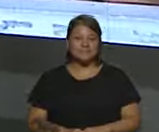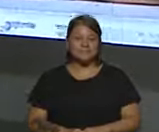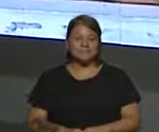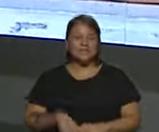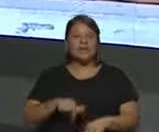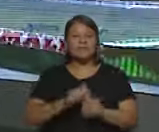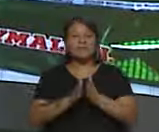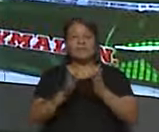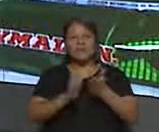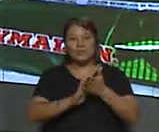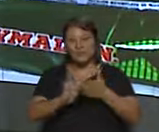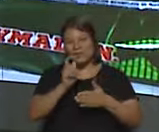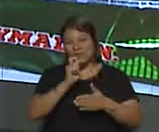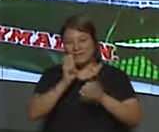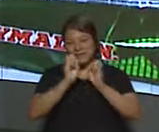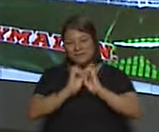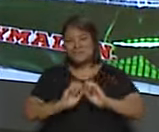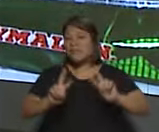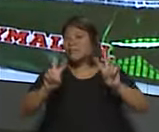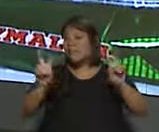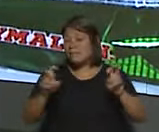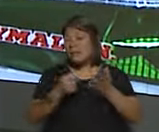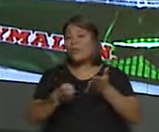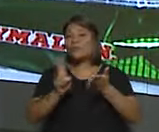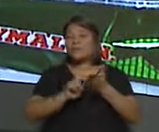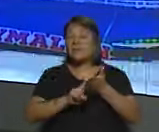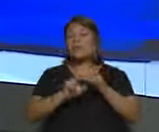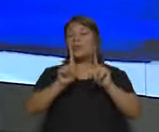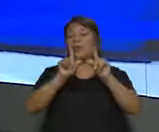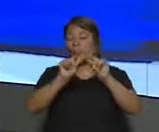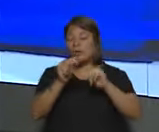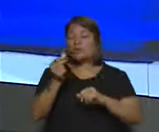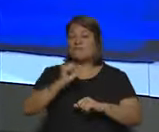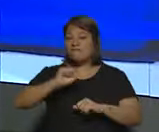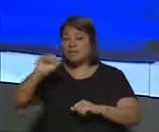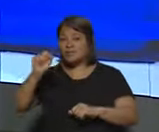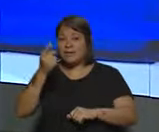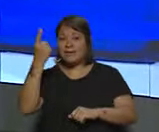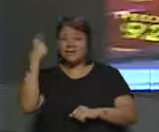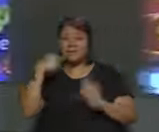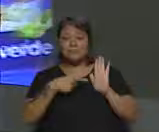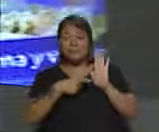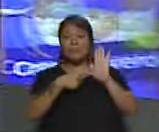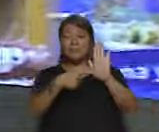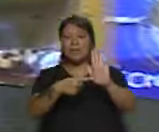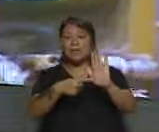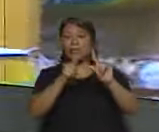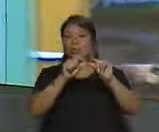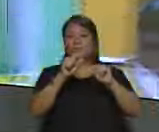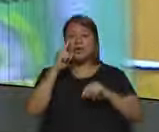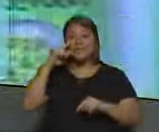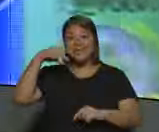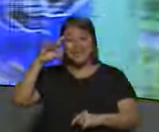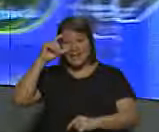arrancamos este nuevo bloque de noticiero nueve vamos a hablar de números vamos a hablar de inflación ayer mostrábamos lo que arrojó el indec lo que arrojó